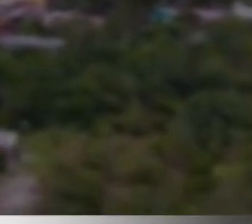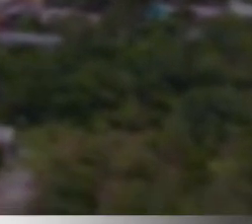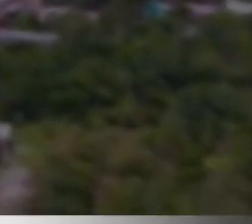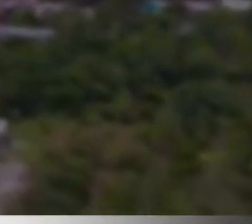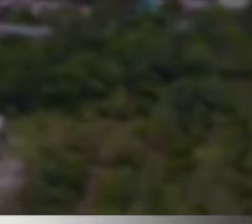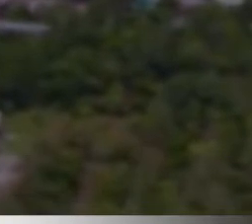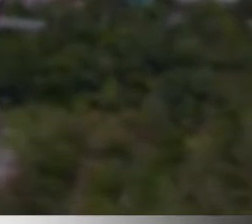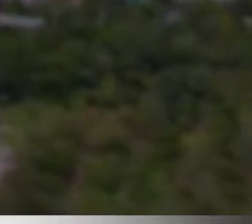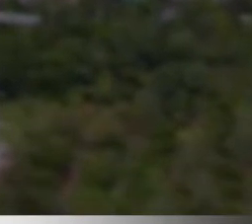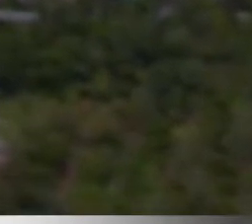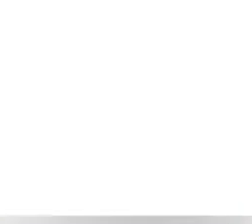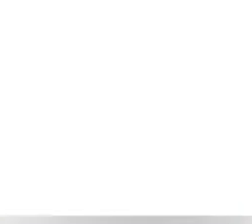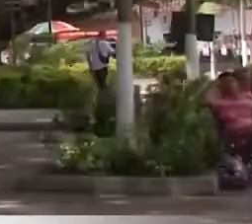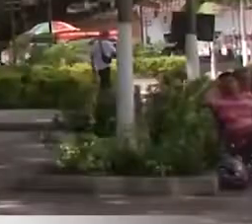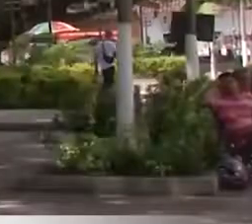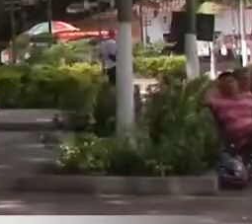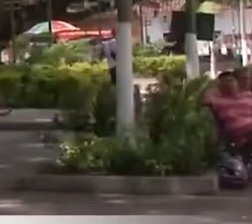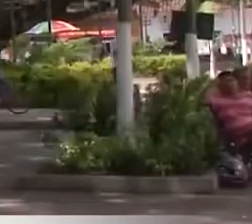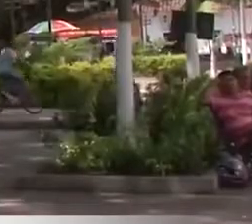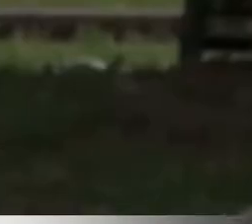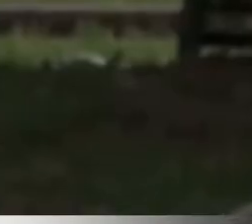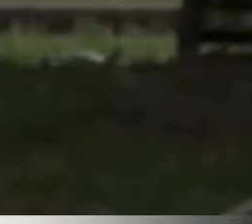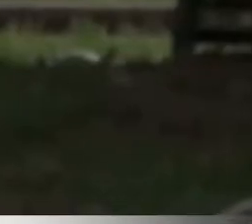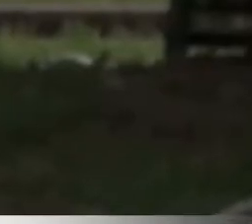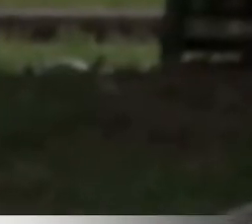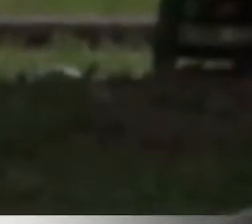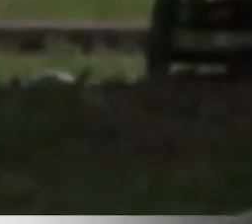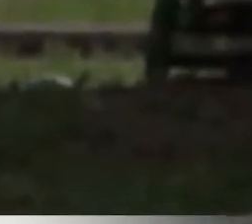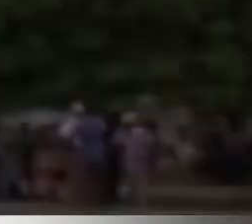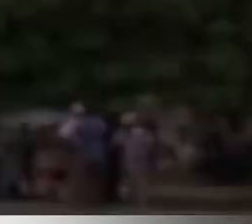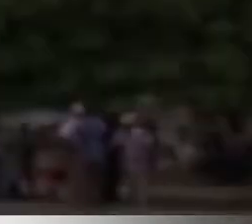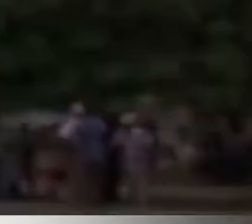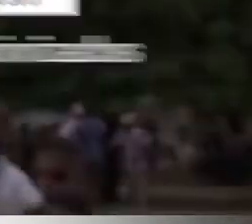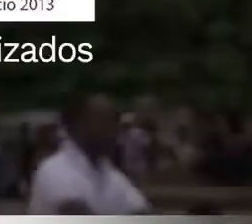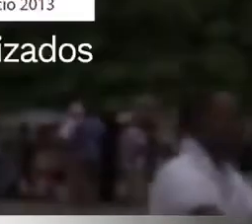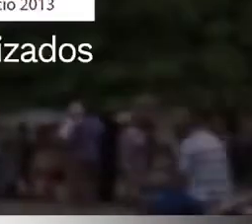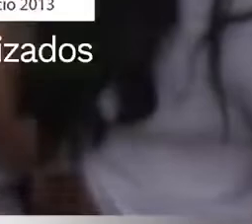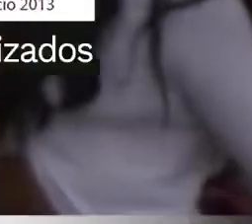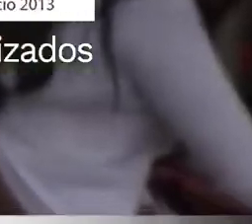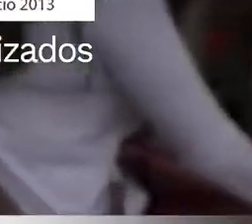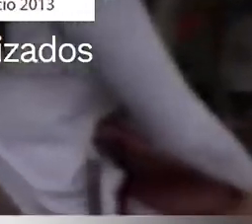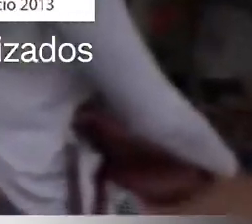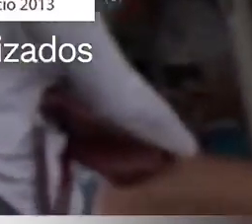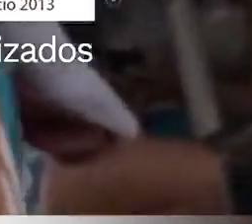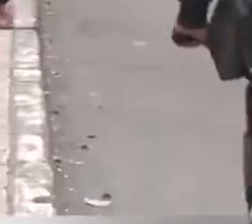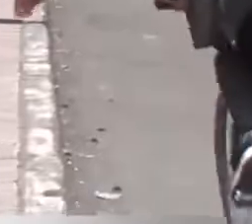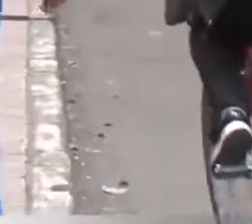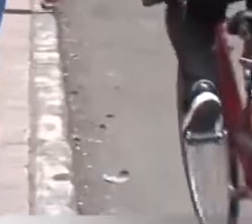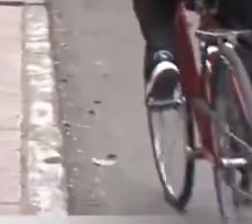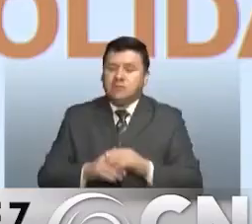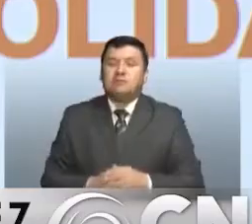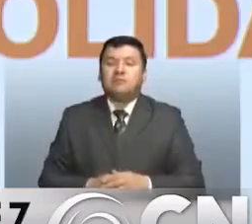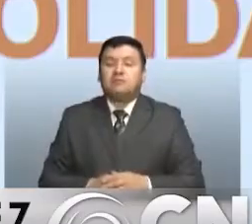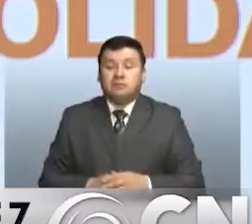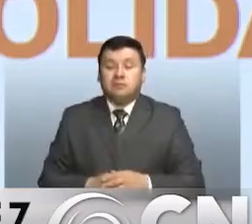momento han sido identificados a través de las listas del sisbén los inscritos en el programa de familias y jóvenes en acción y el programa adulto